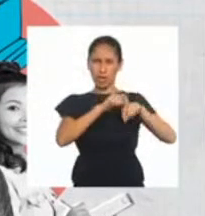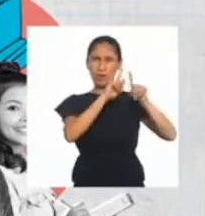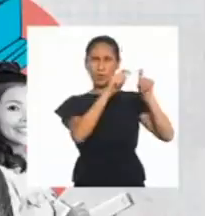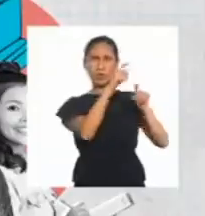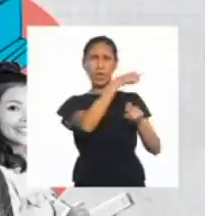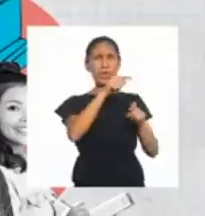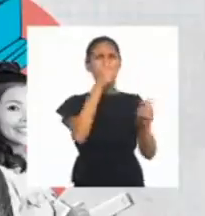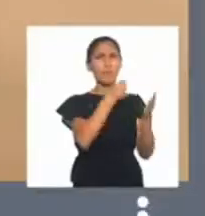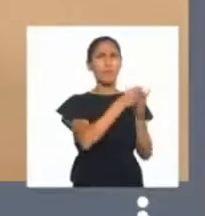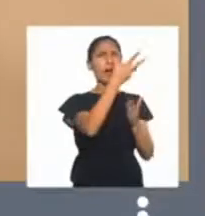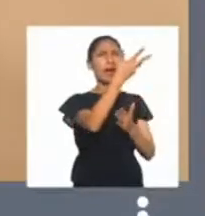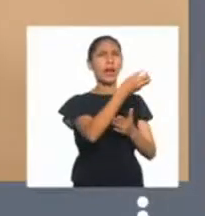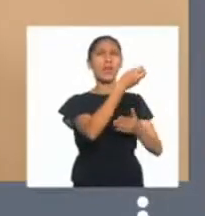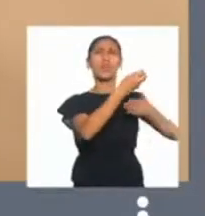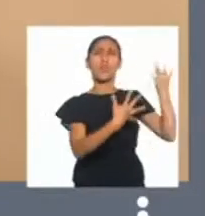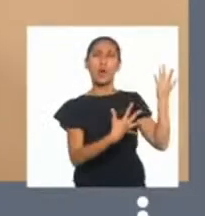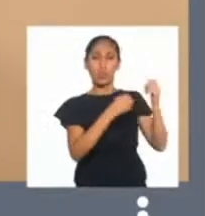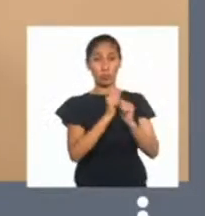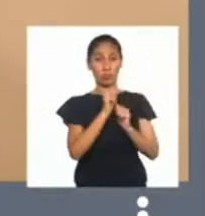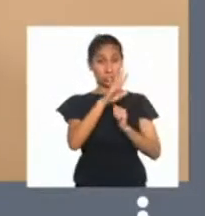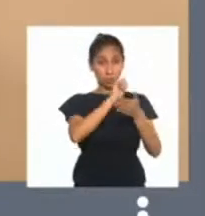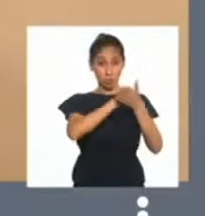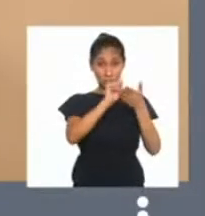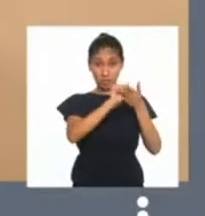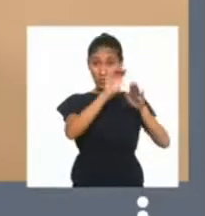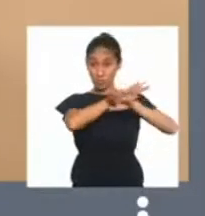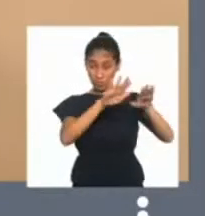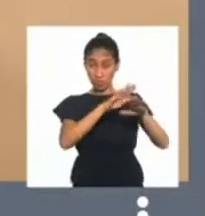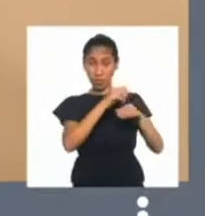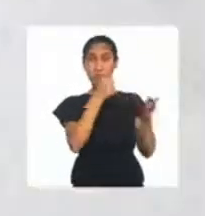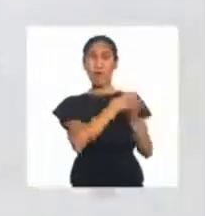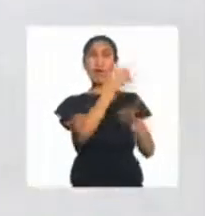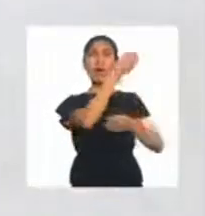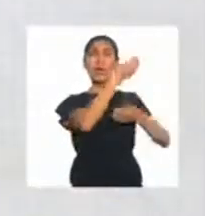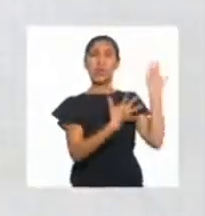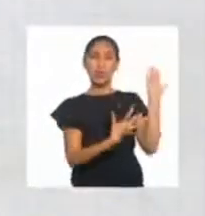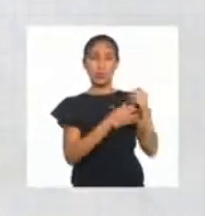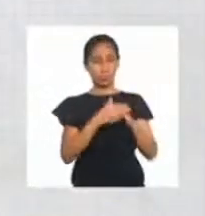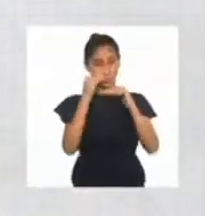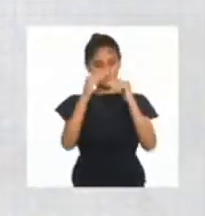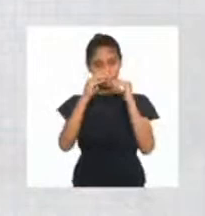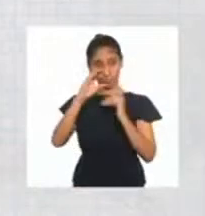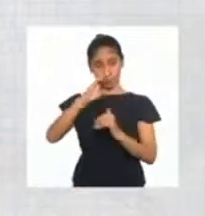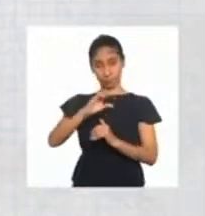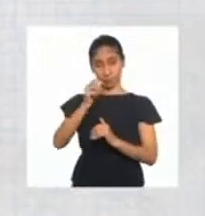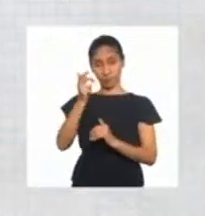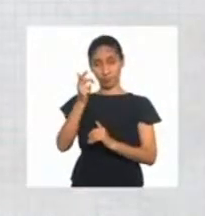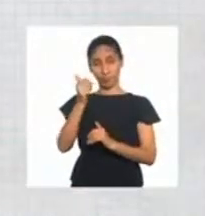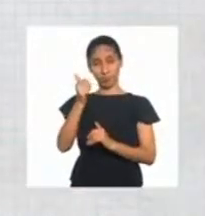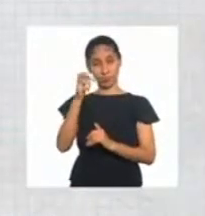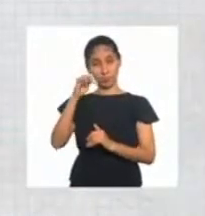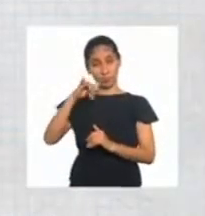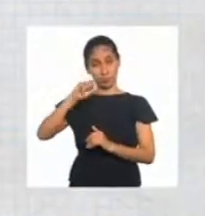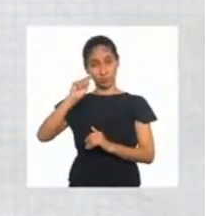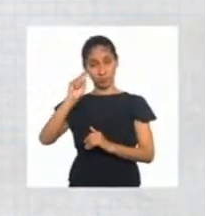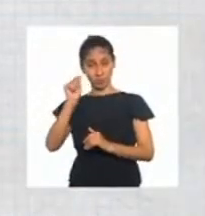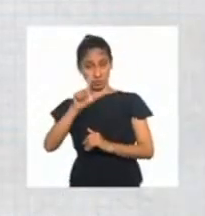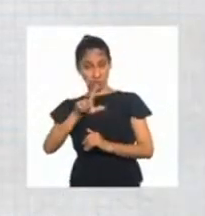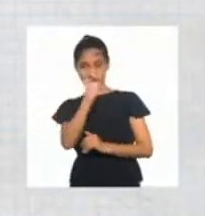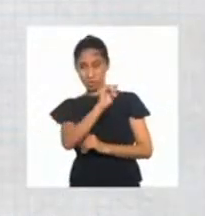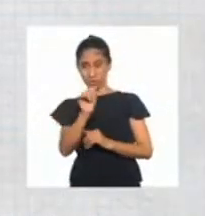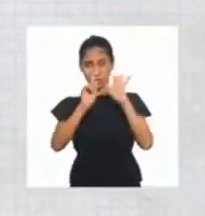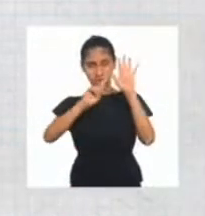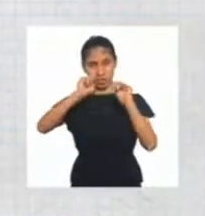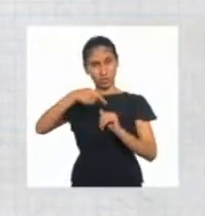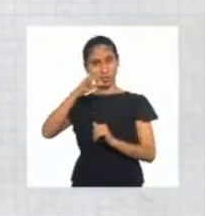esos 5 meses? Empecemos por identificar los datos. Capital, que es igual a 6.000